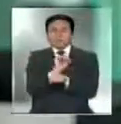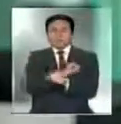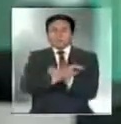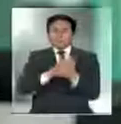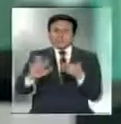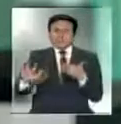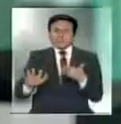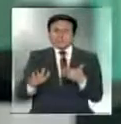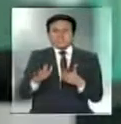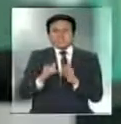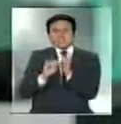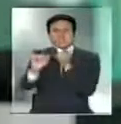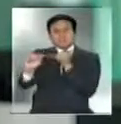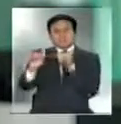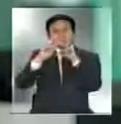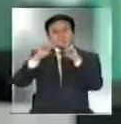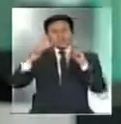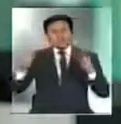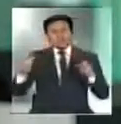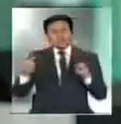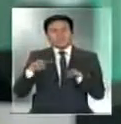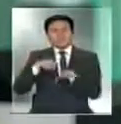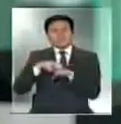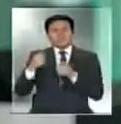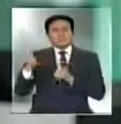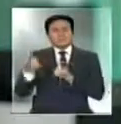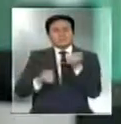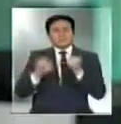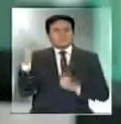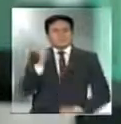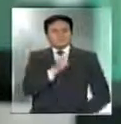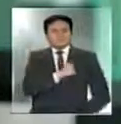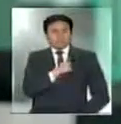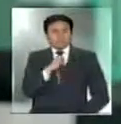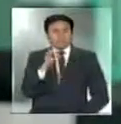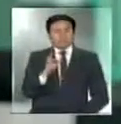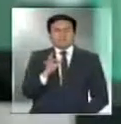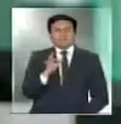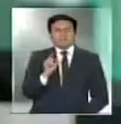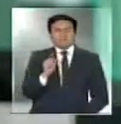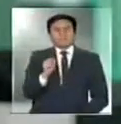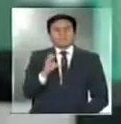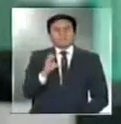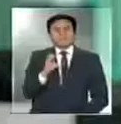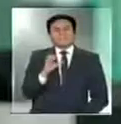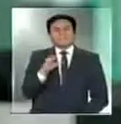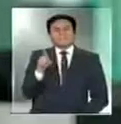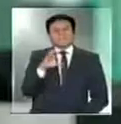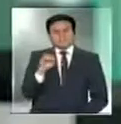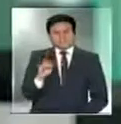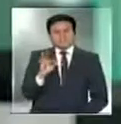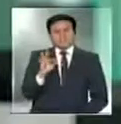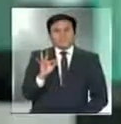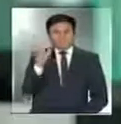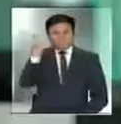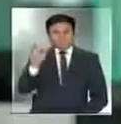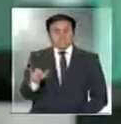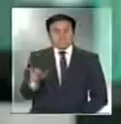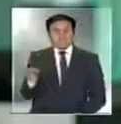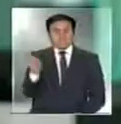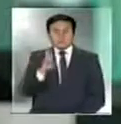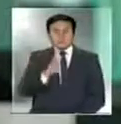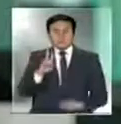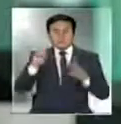país? Conversamos con el ingeniero e investigador de transportes de la Universidad Católica, Francisco Fresat, y esto es parte de lo que nos